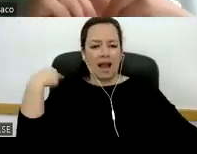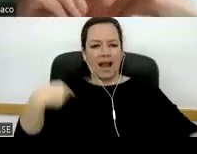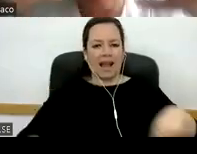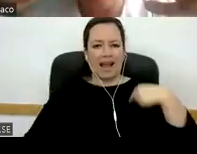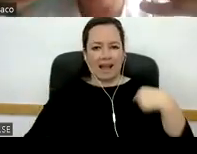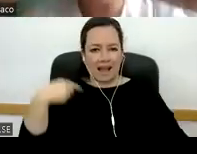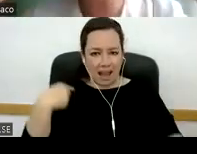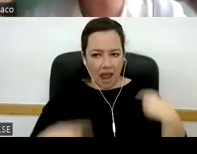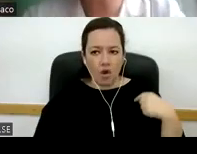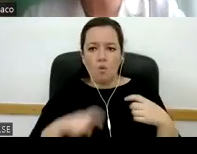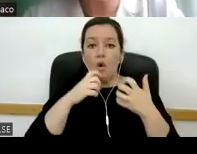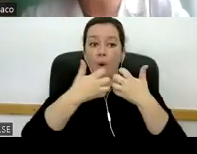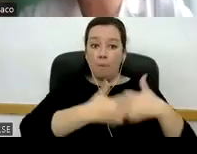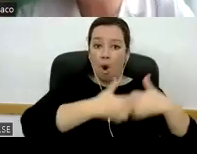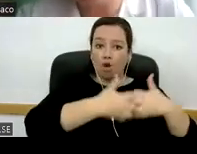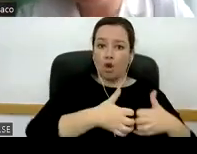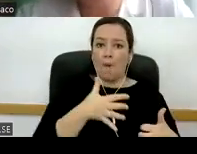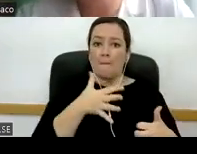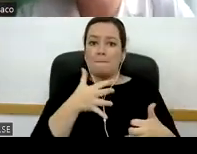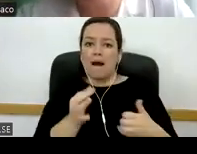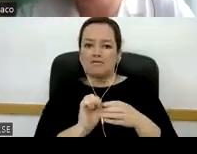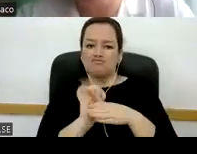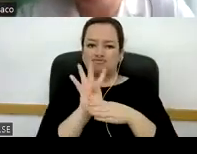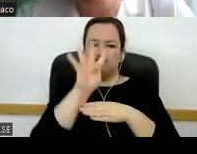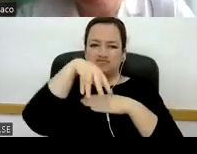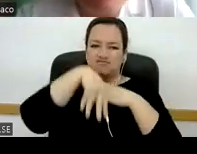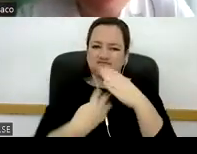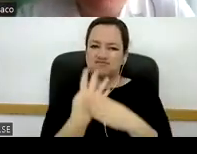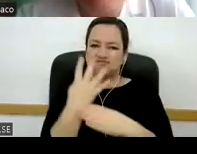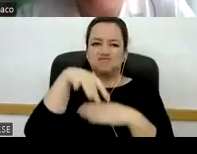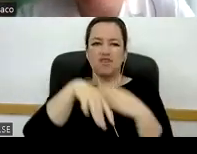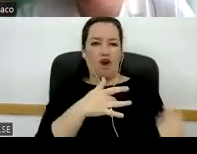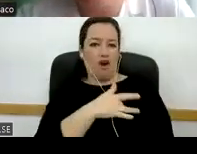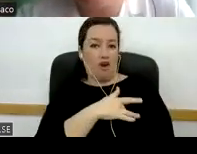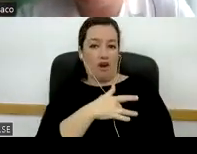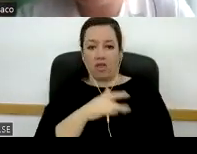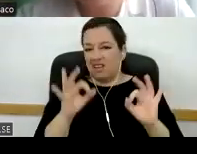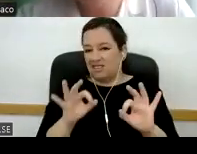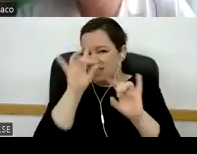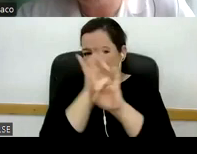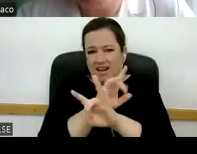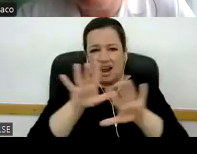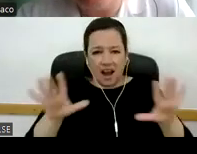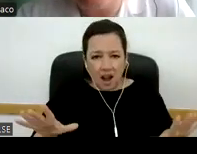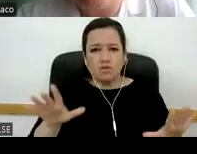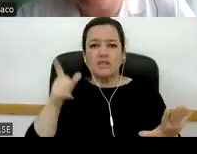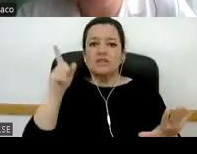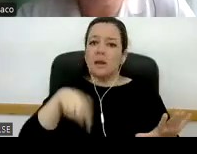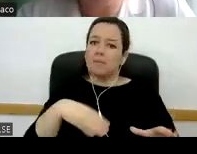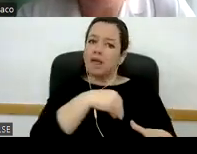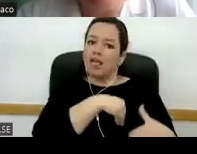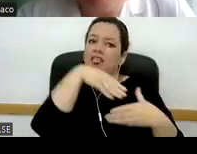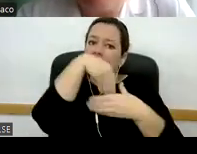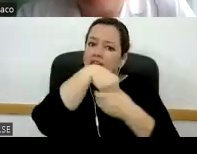de su función como motor, pero también del propio riego sanguíneo. El corazón, evidentemente, como no podría ser de otra manera, también tiene sus propios